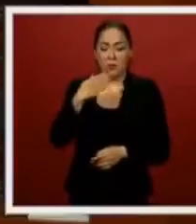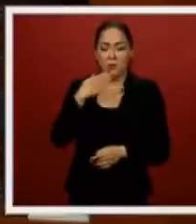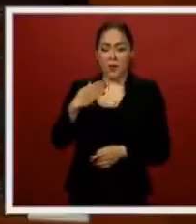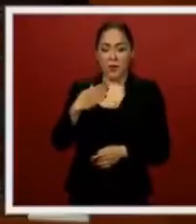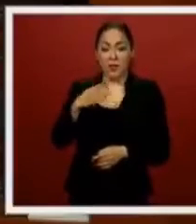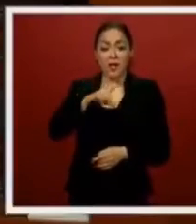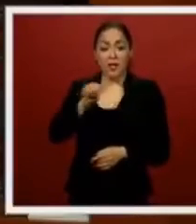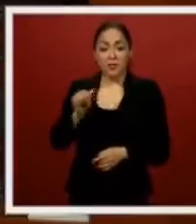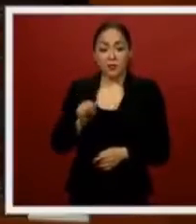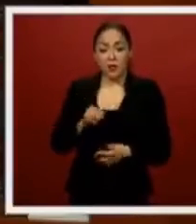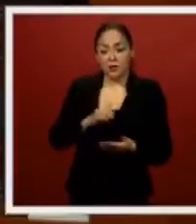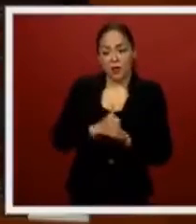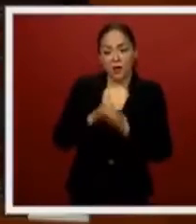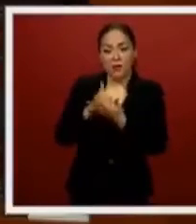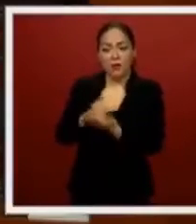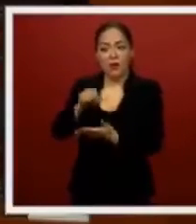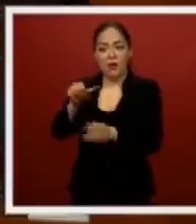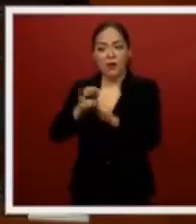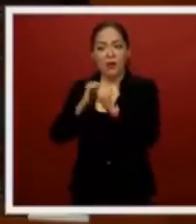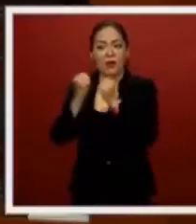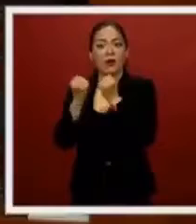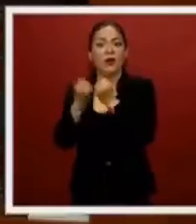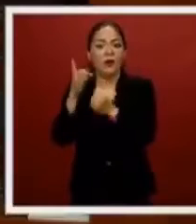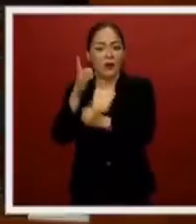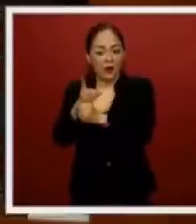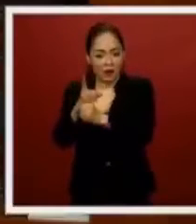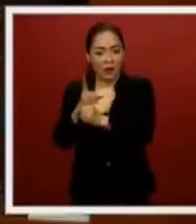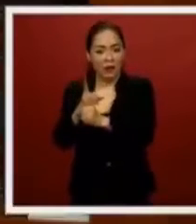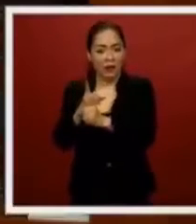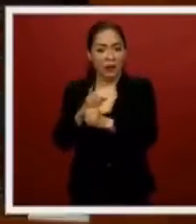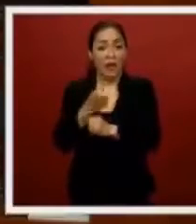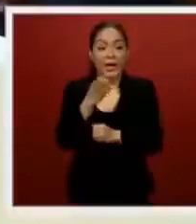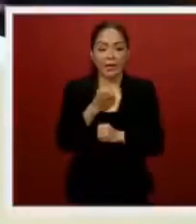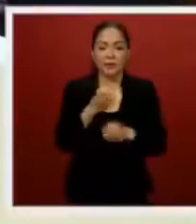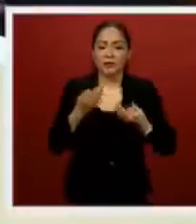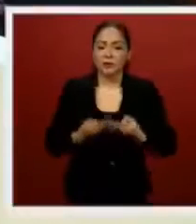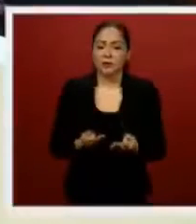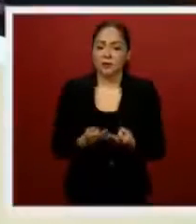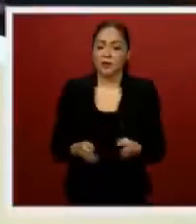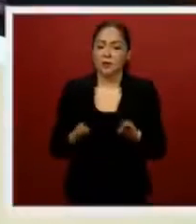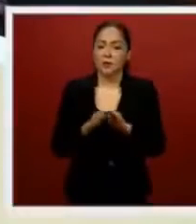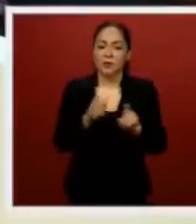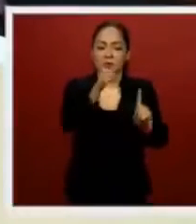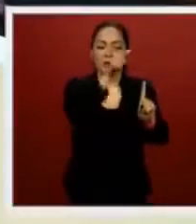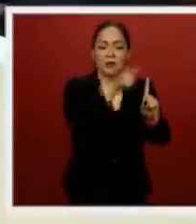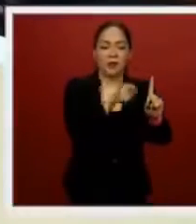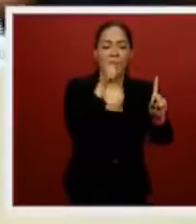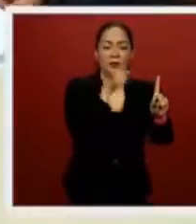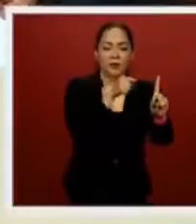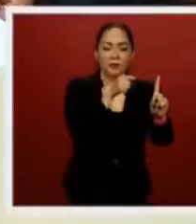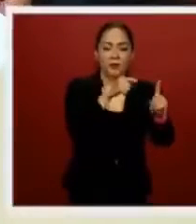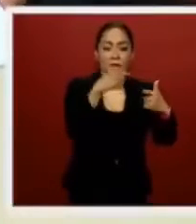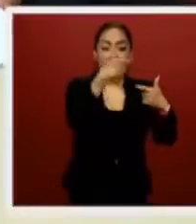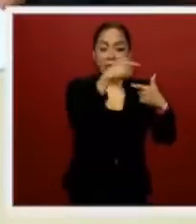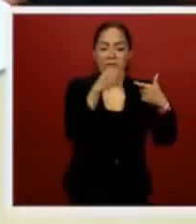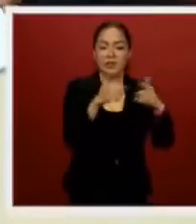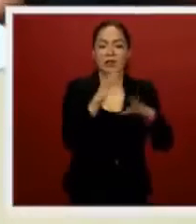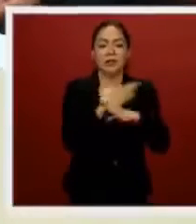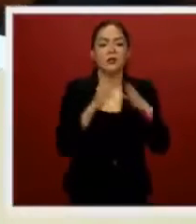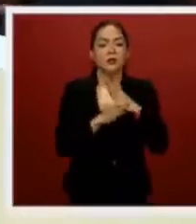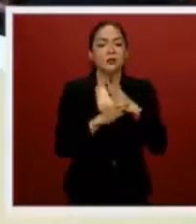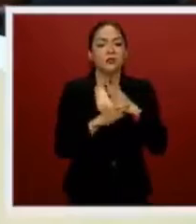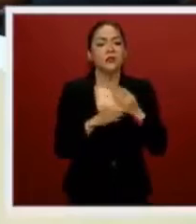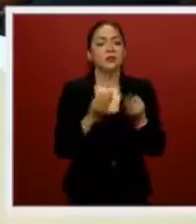vida en sociedad. Por eso es tan importante la formación integral. Y por eso, con estas 6 dimensiones, podemos decir que hemos formado o